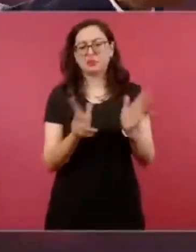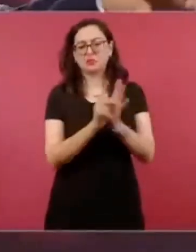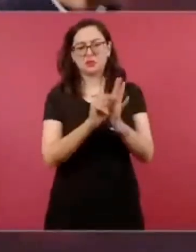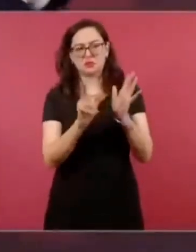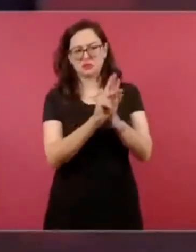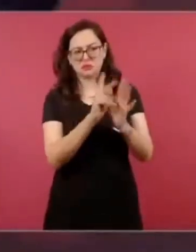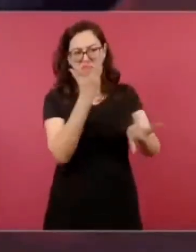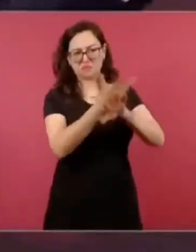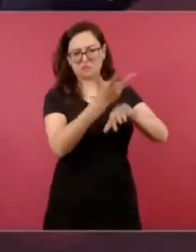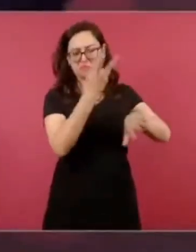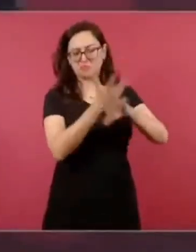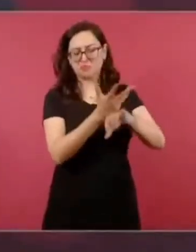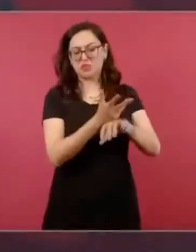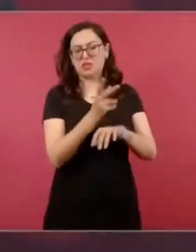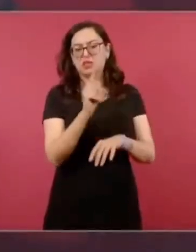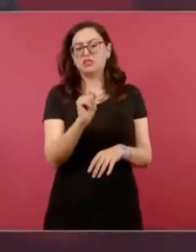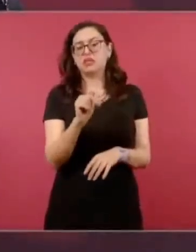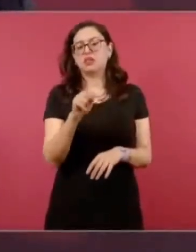ya están